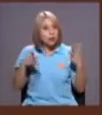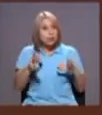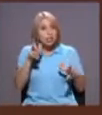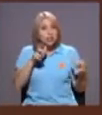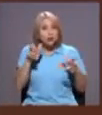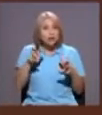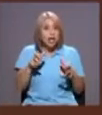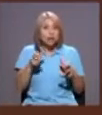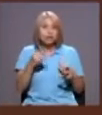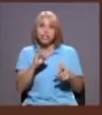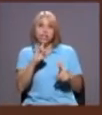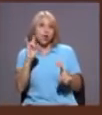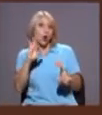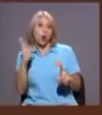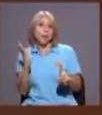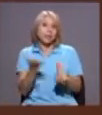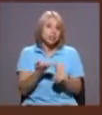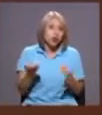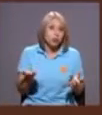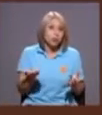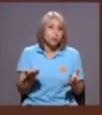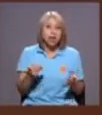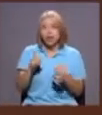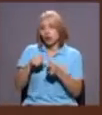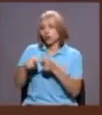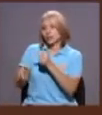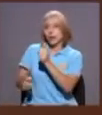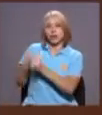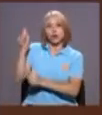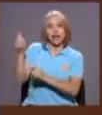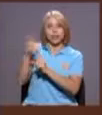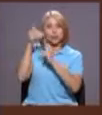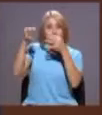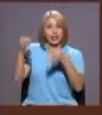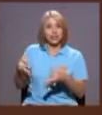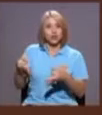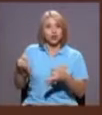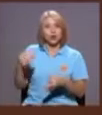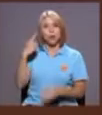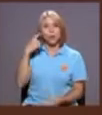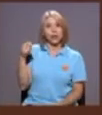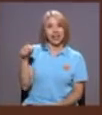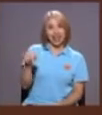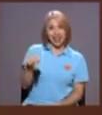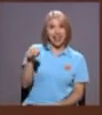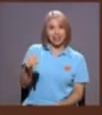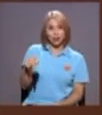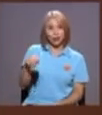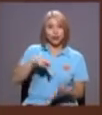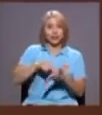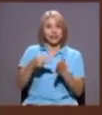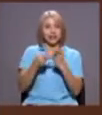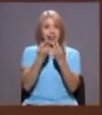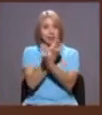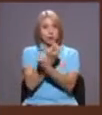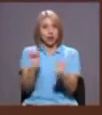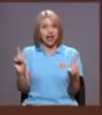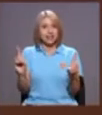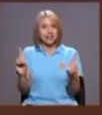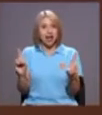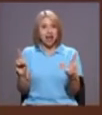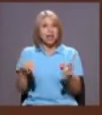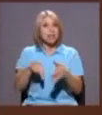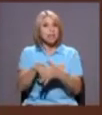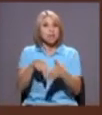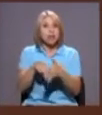si no convenció que la mayoría tome una decisión, porque de eso trata la democracia, no de impedir la